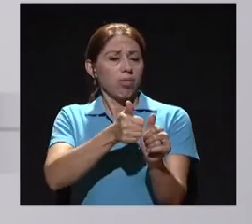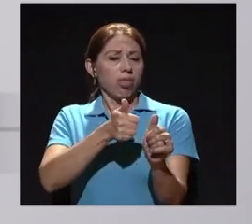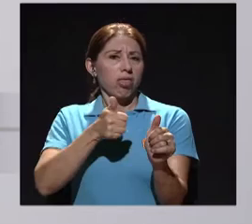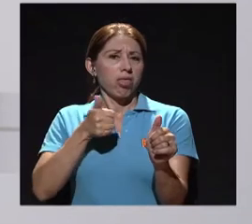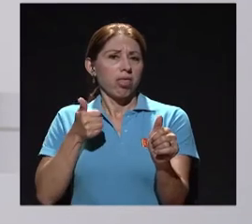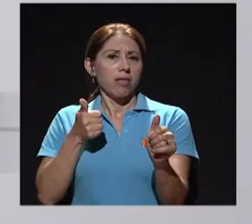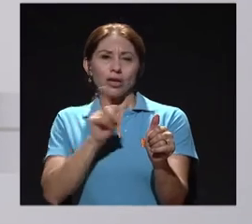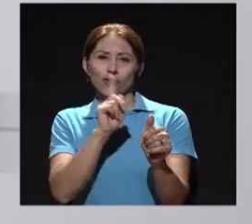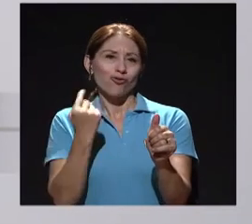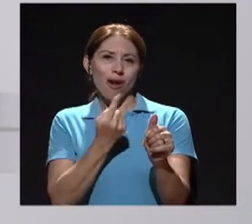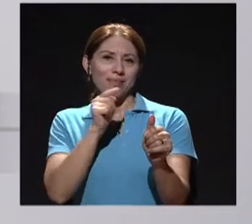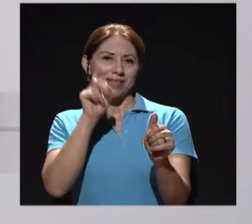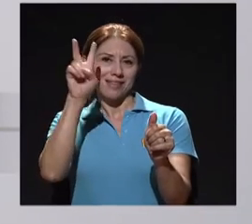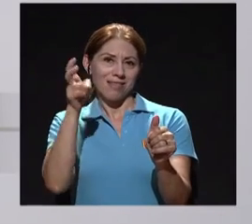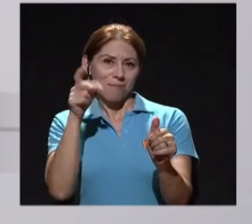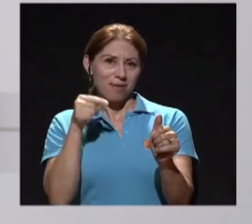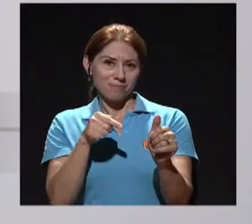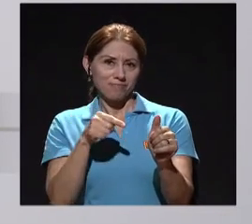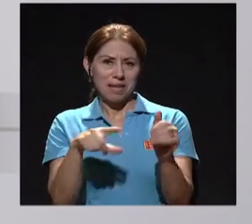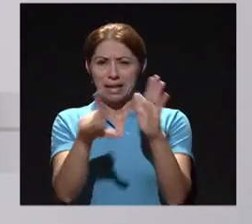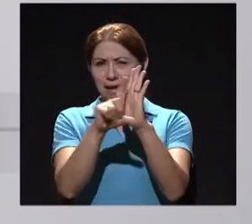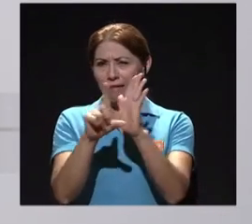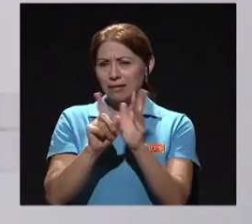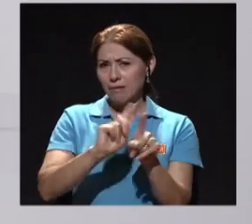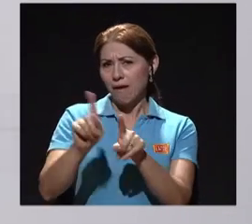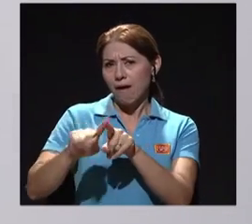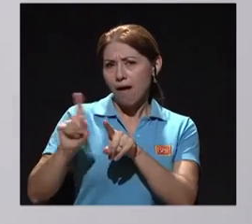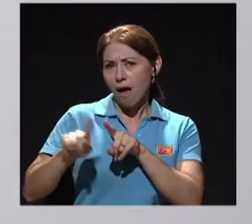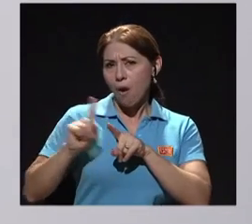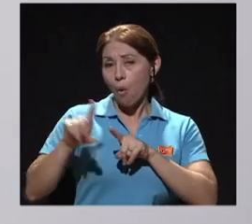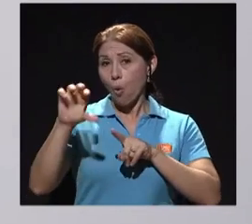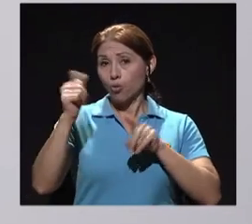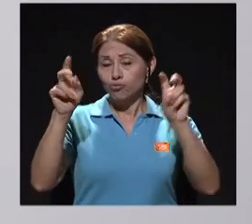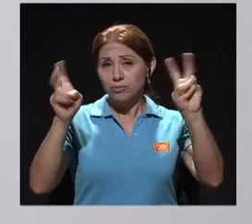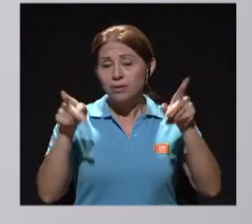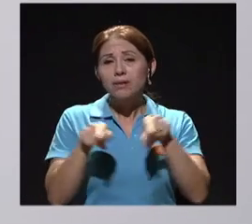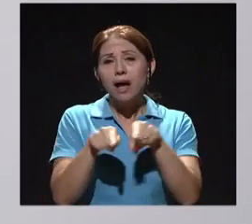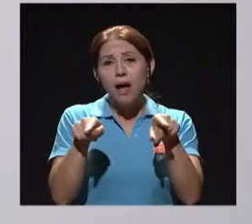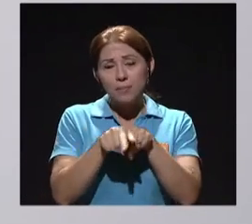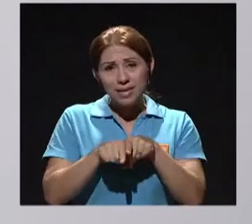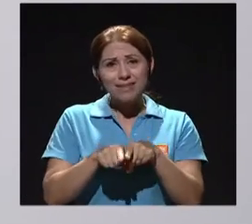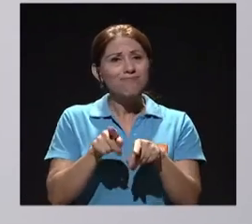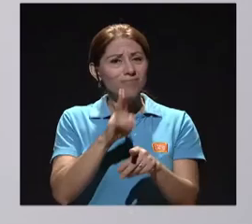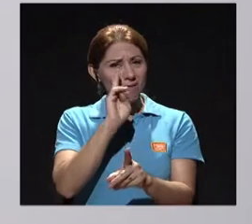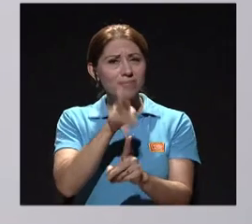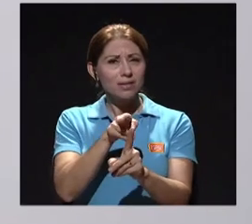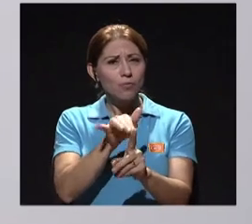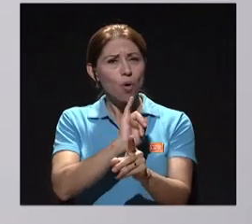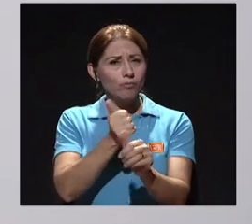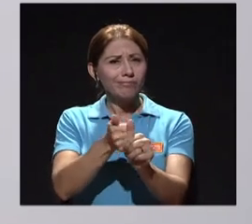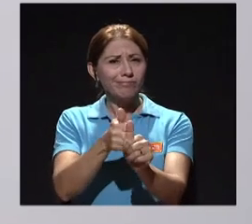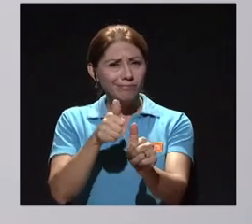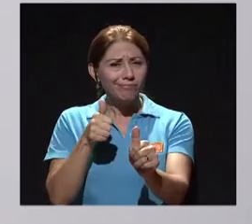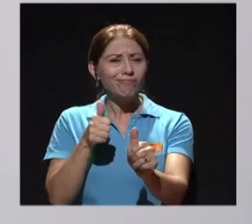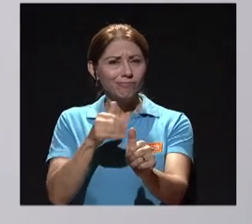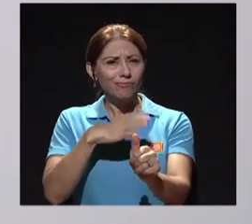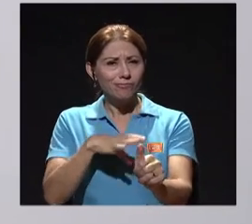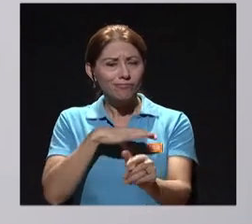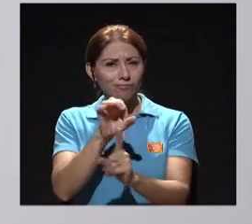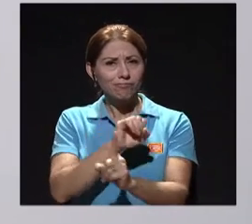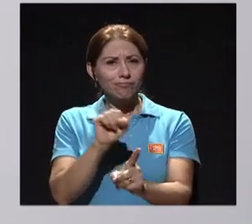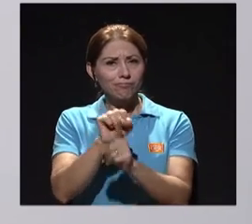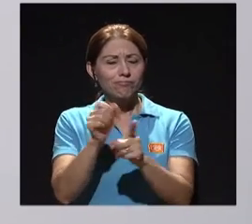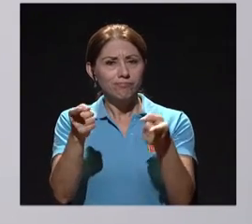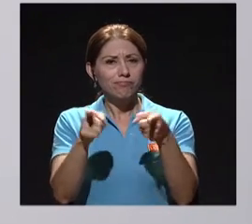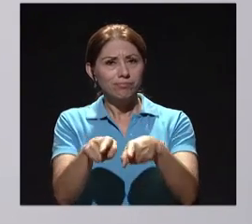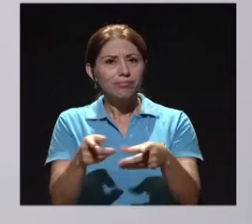cuanto a normativa verdad hay otros temas donde también ha habido ese mismo como también el comportamiento